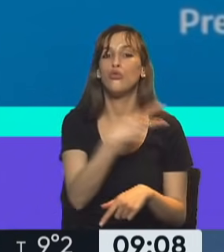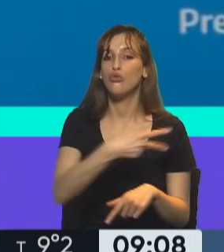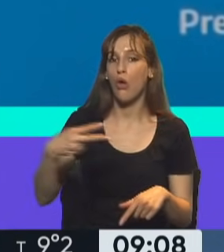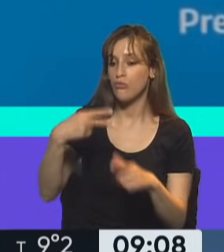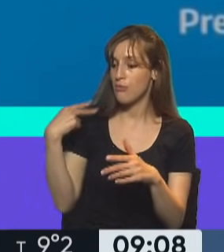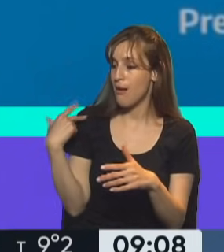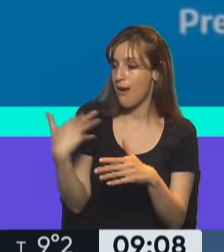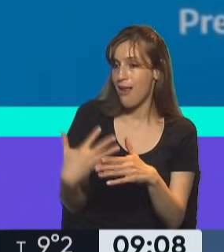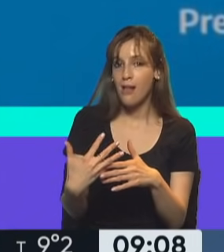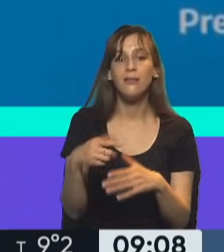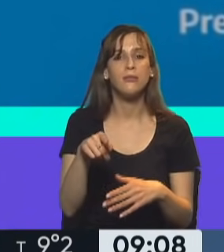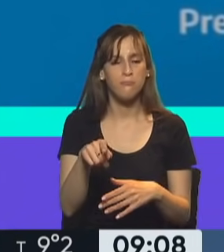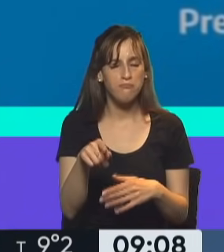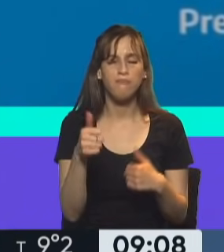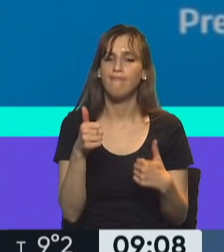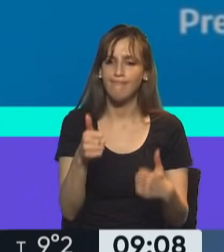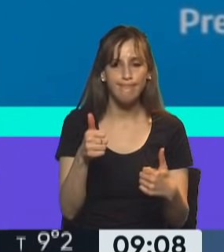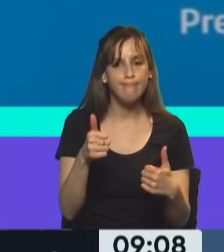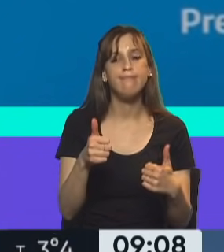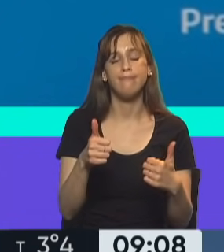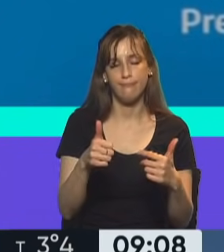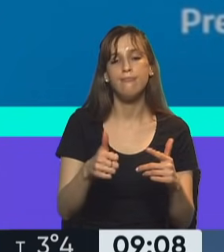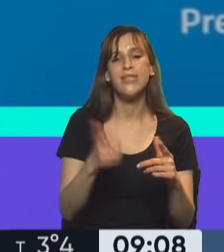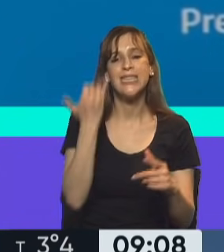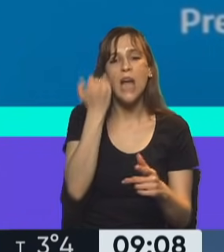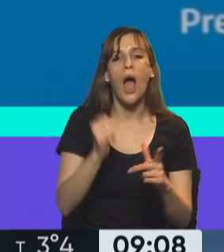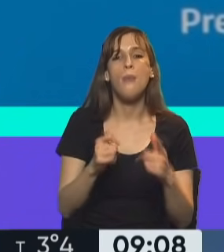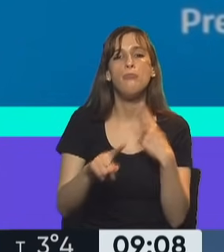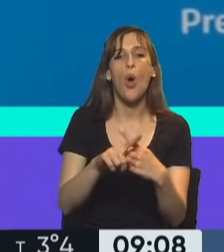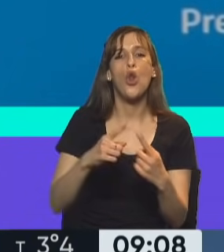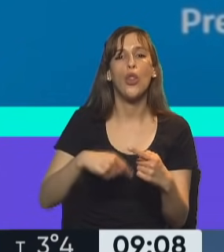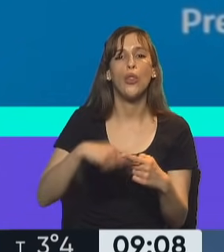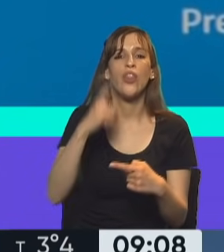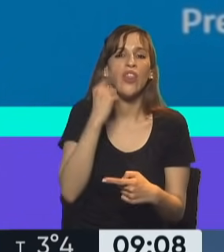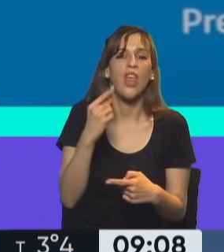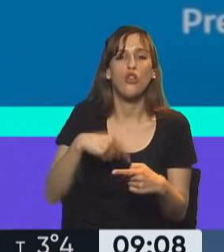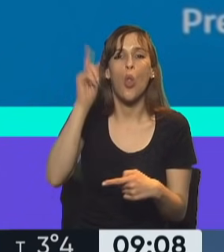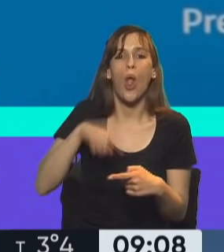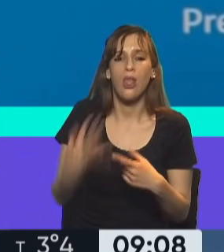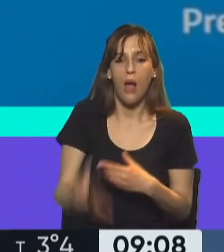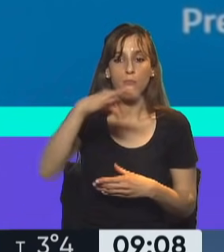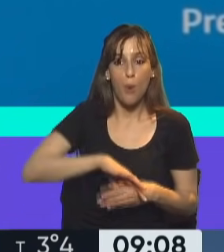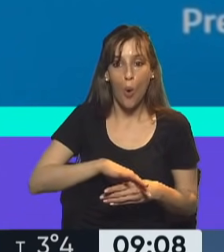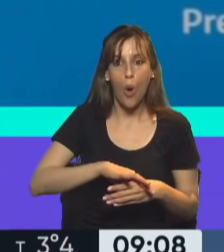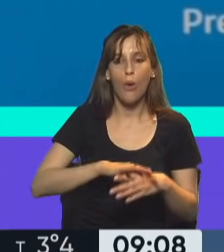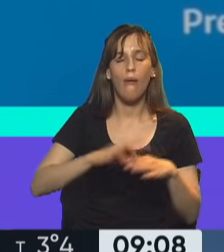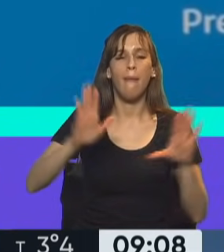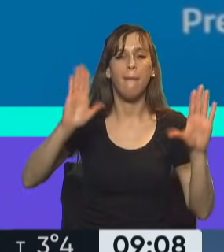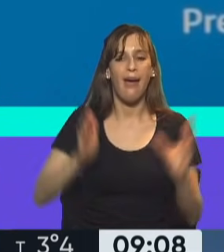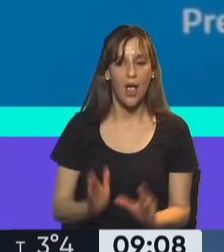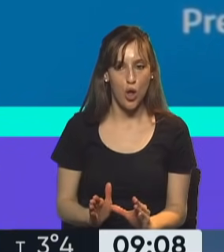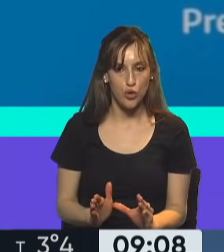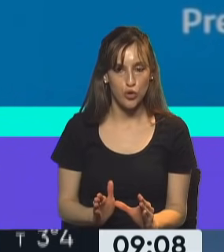se ha estabilizado el número de casos en un número muy bajo, en una incidencia baja, con un porcentaje